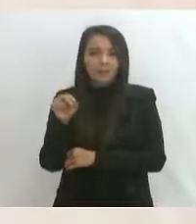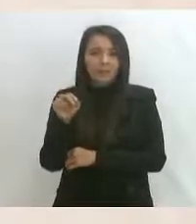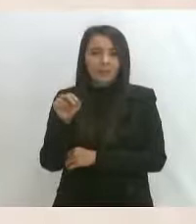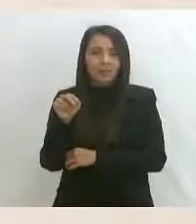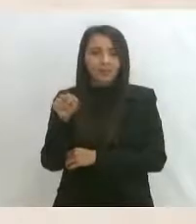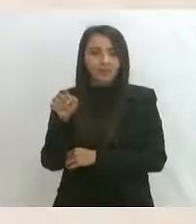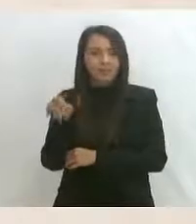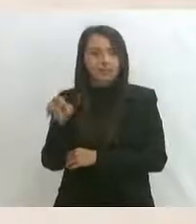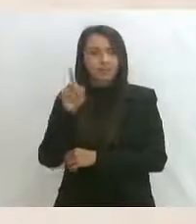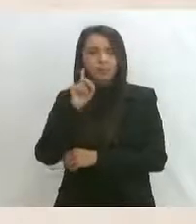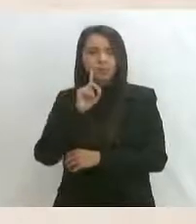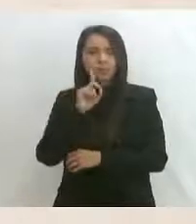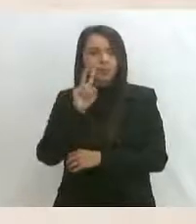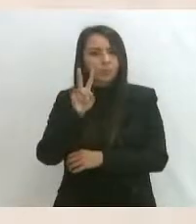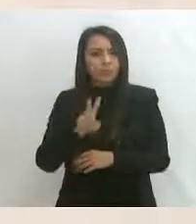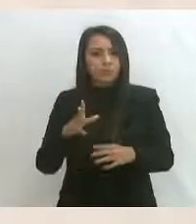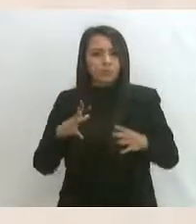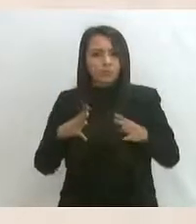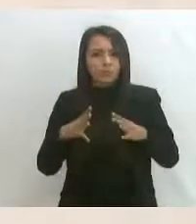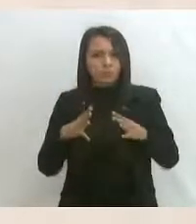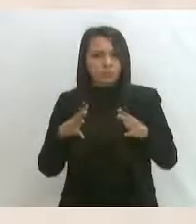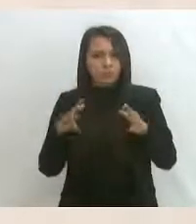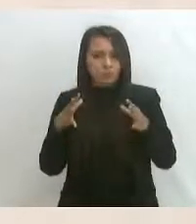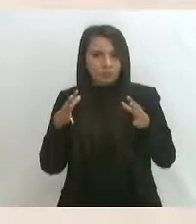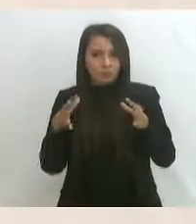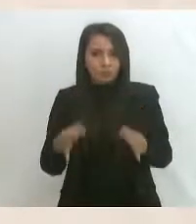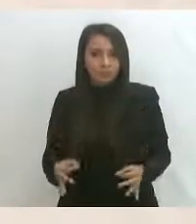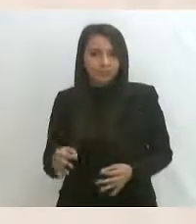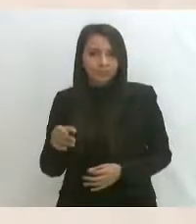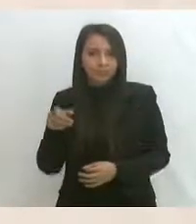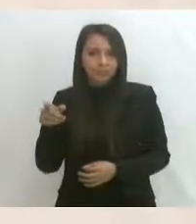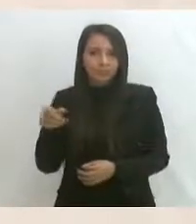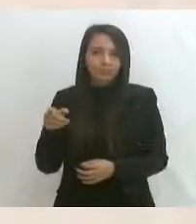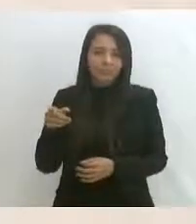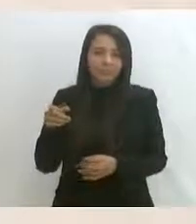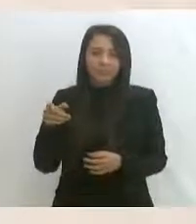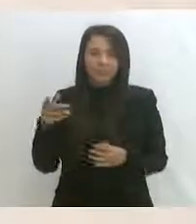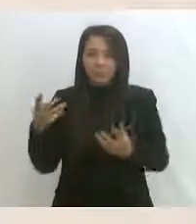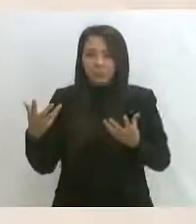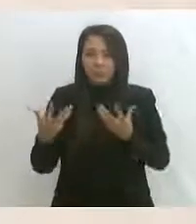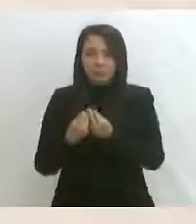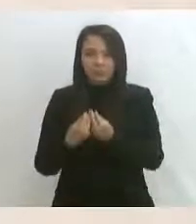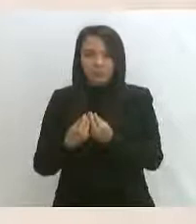es fundadora de nuestro movimiento.